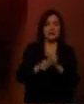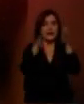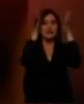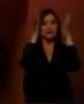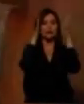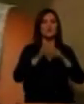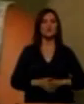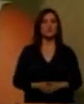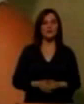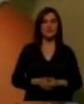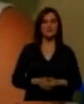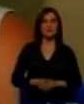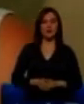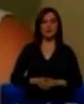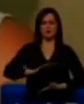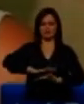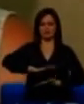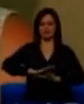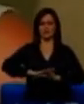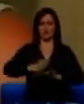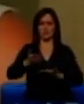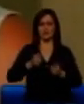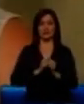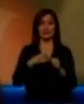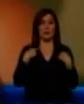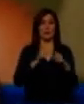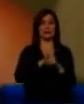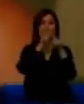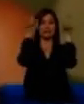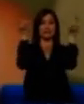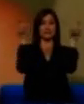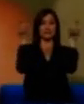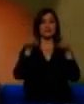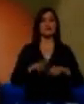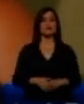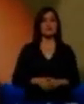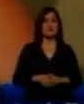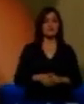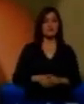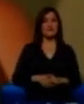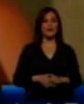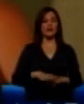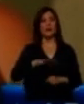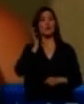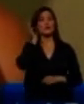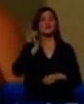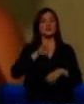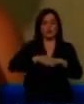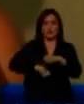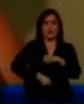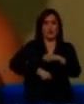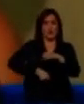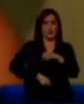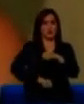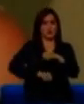los dolores. Que la tranquilizara y que le abra las piernas. Y de ahí, cuando la chica pujó, salió así una cosa así